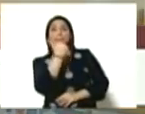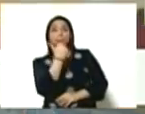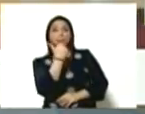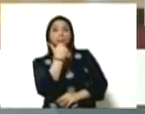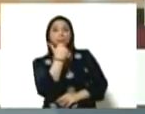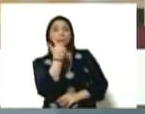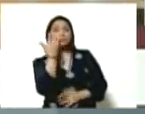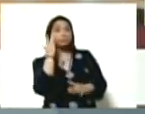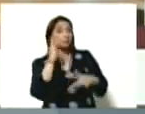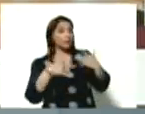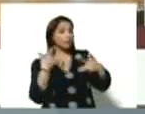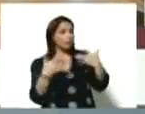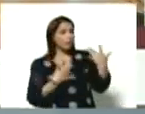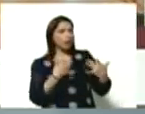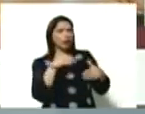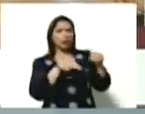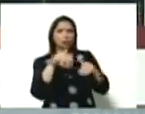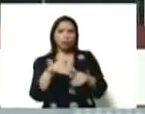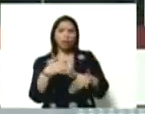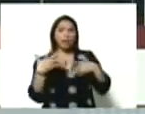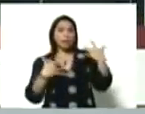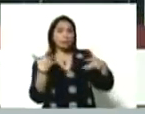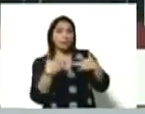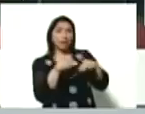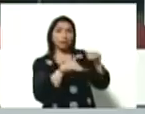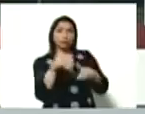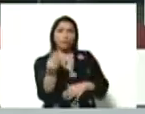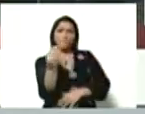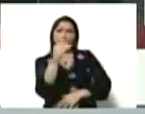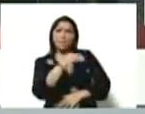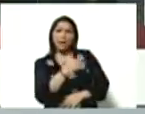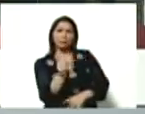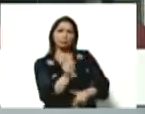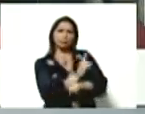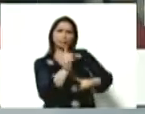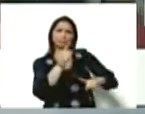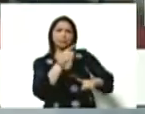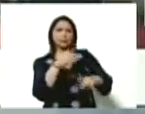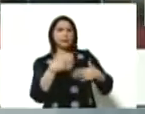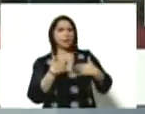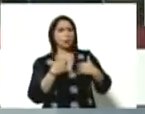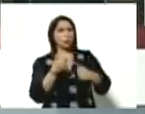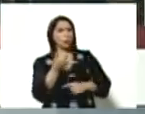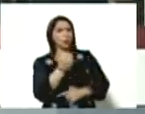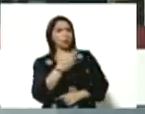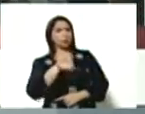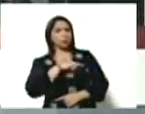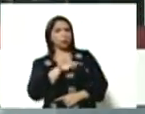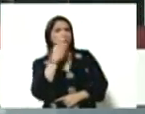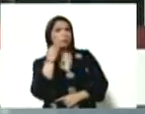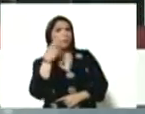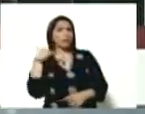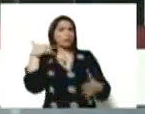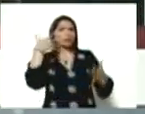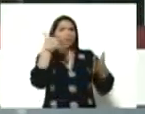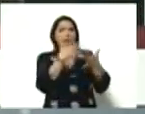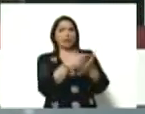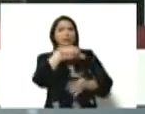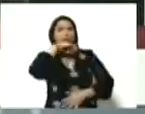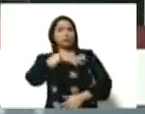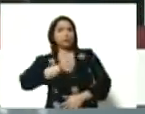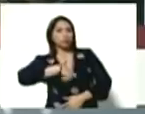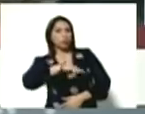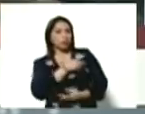a la evento electoral, uno de los eventos electorales más diligentes y más seguros que hayamos experimentado en la historia de